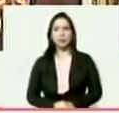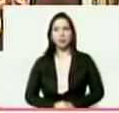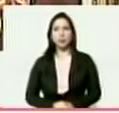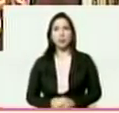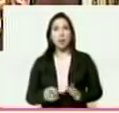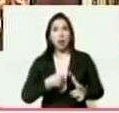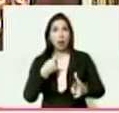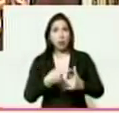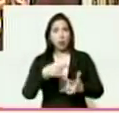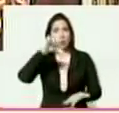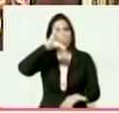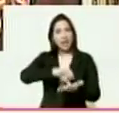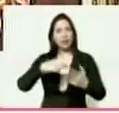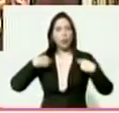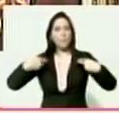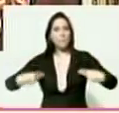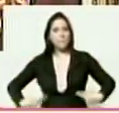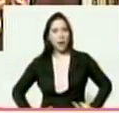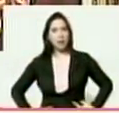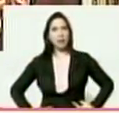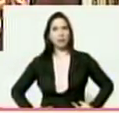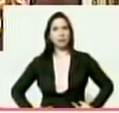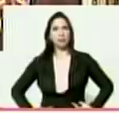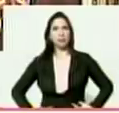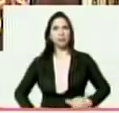Entonces, en el centro de la humanidad hoy está